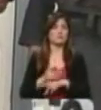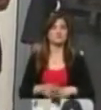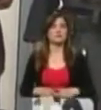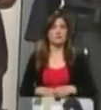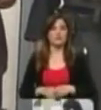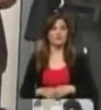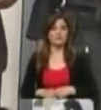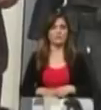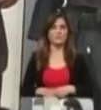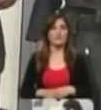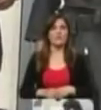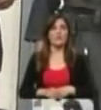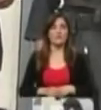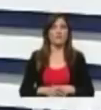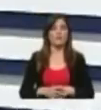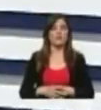Jorge Loaiza, 24 horas.